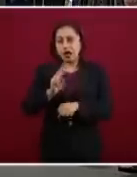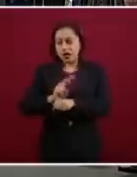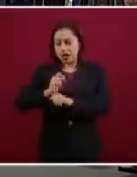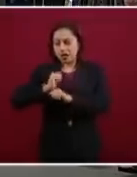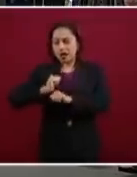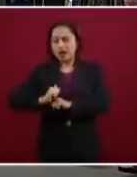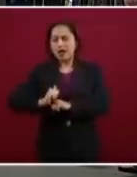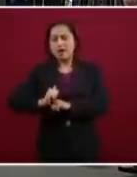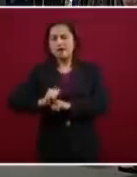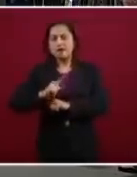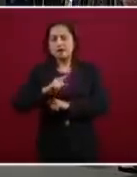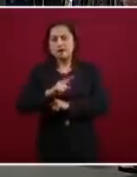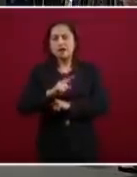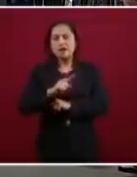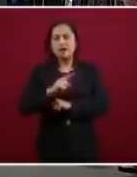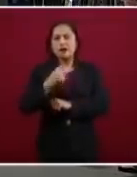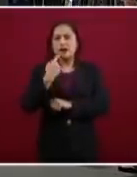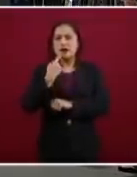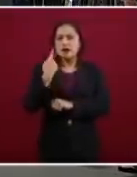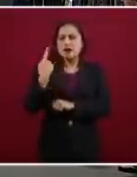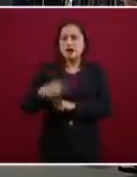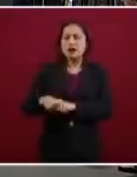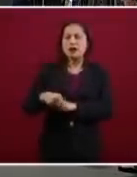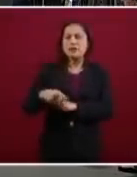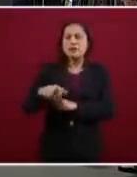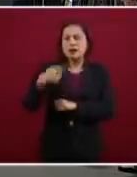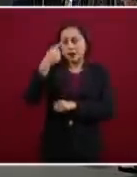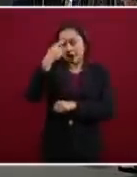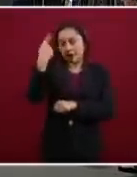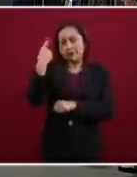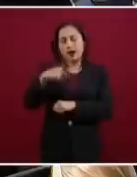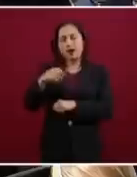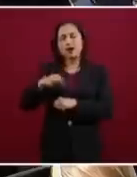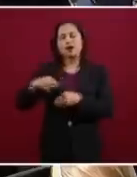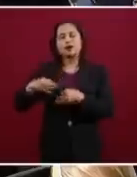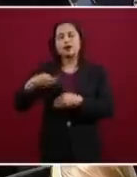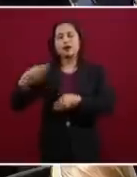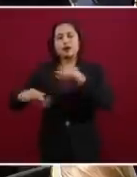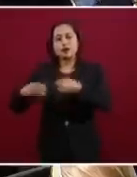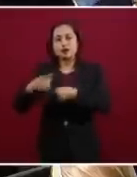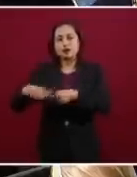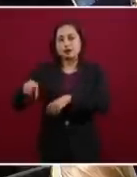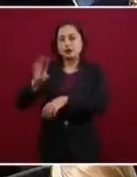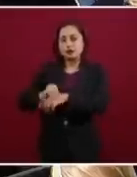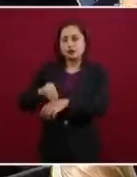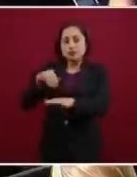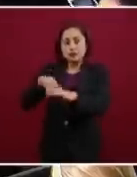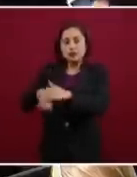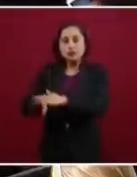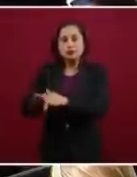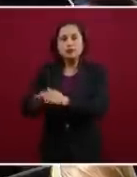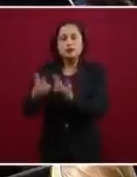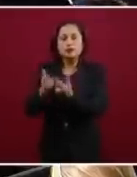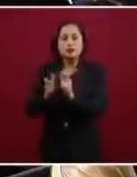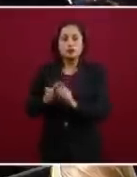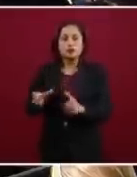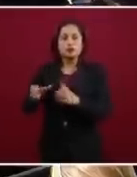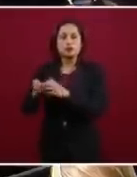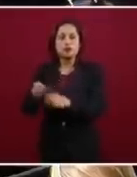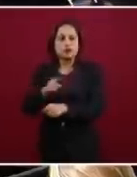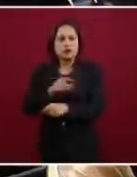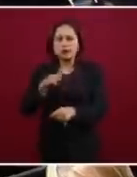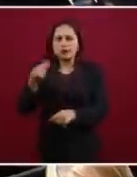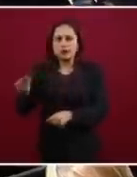llegó esta orden de cateo que fue finalmente lo que lo llevó a detener este operativo y la segunda pregunta